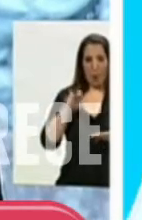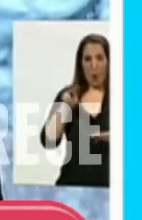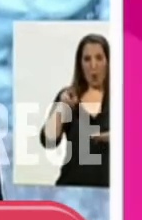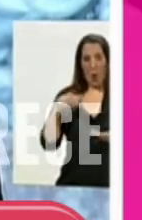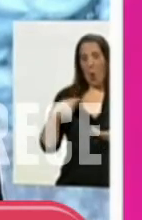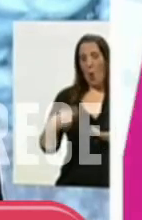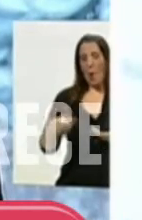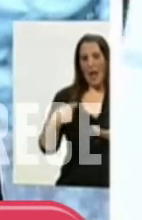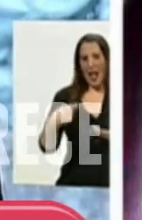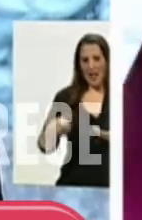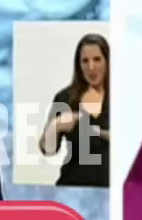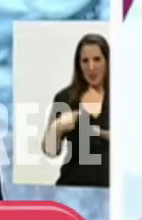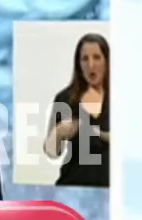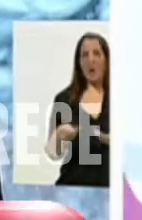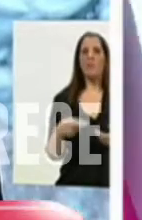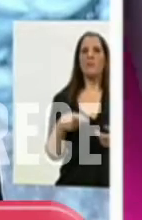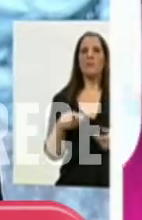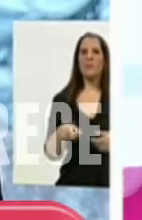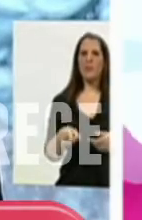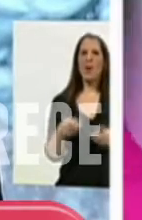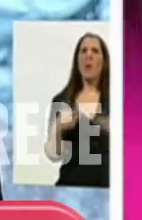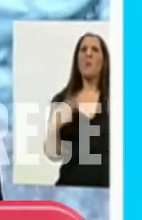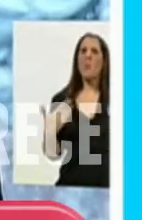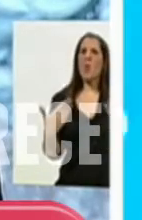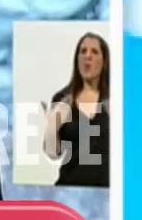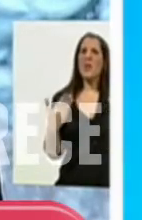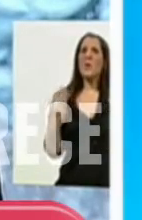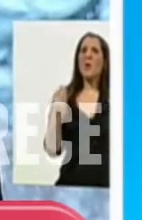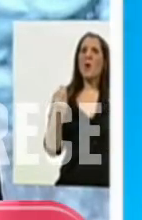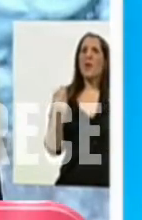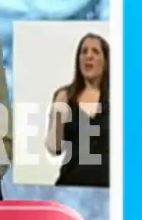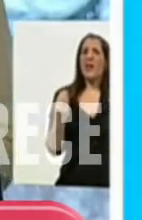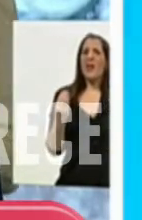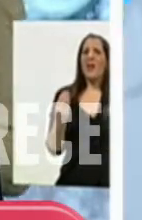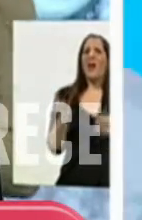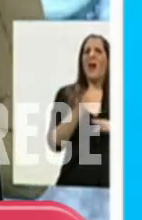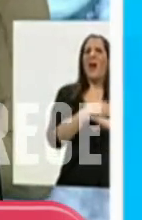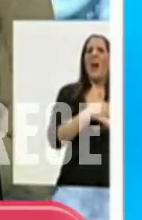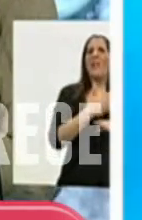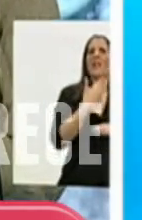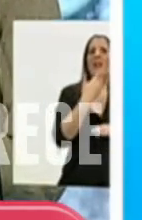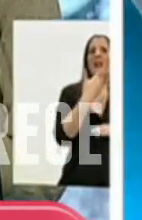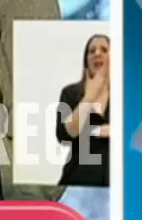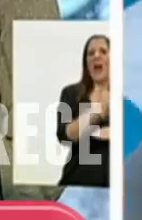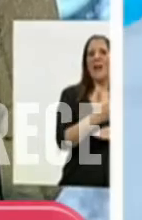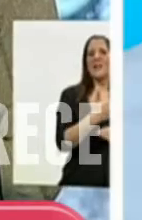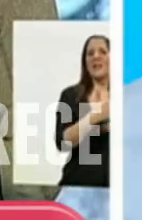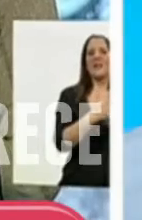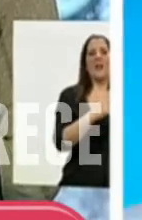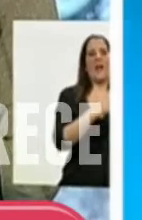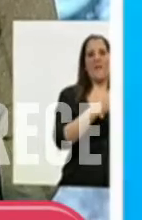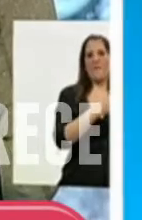sí procesada. Pero estamos de acuerdo que en cuanto a la envergadura de las causas, si viene del dólar futuro, estamos hablando de, no sé, 70... Entre 70 y 80 mil millones de pesos. Es